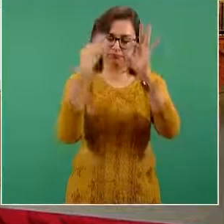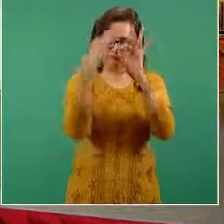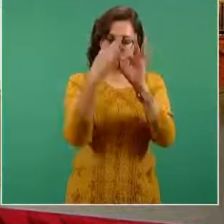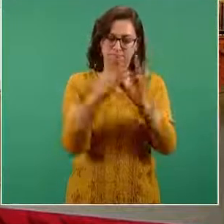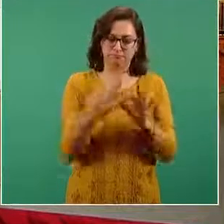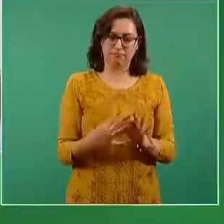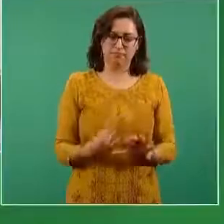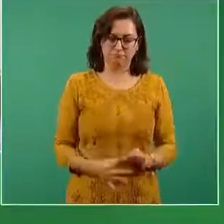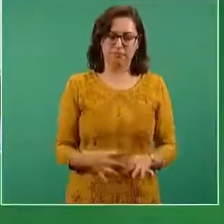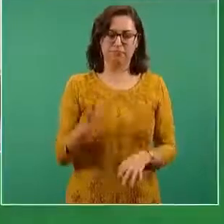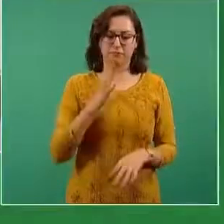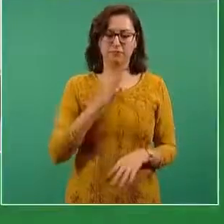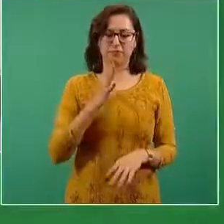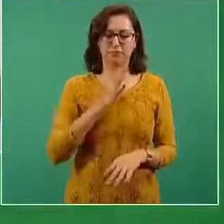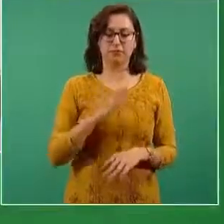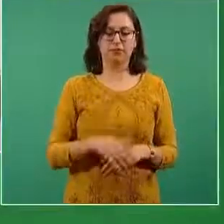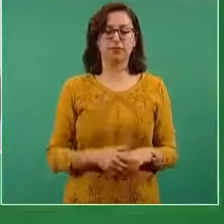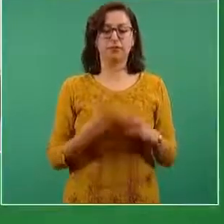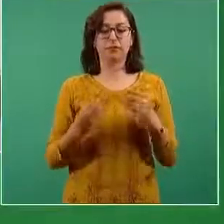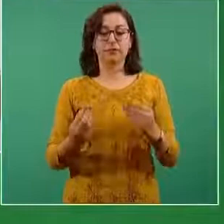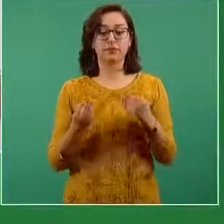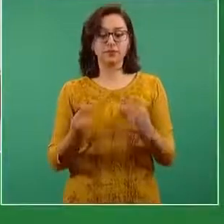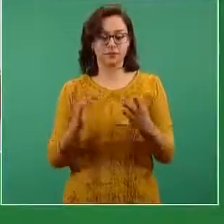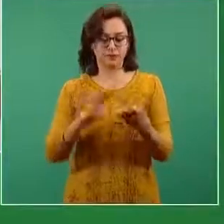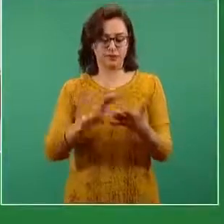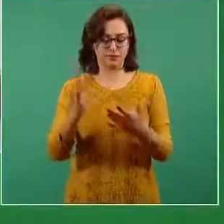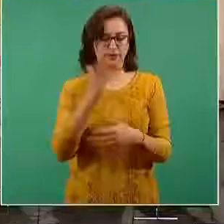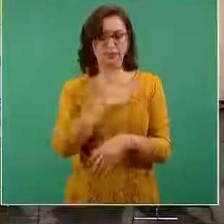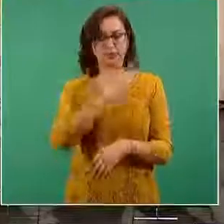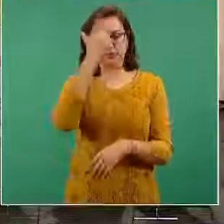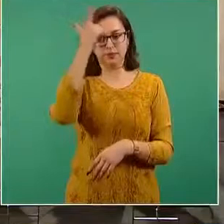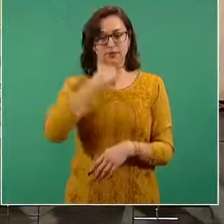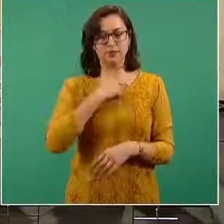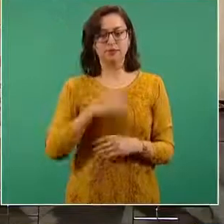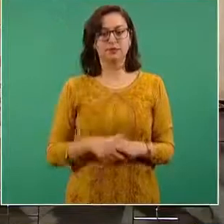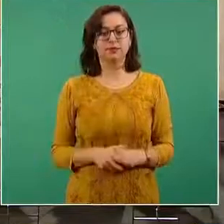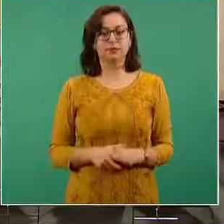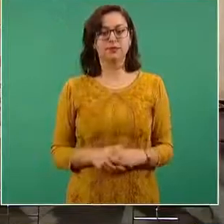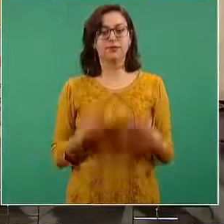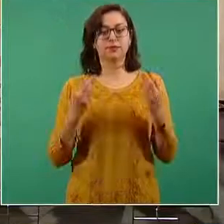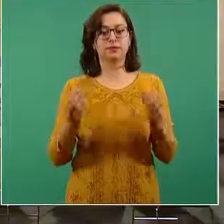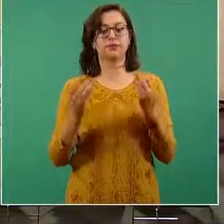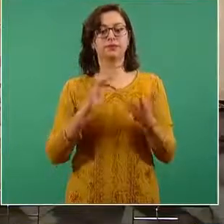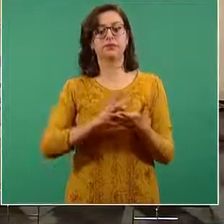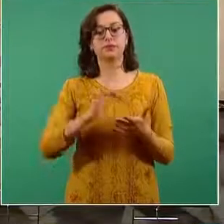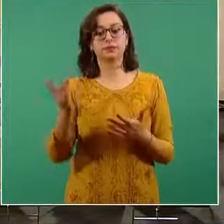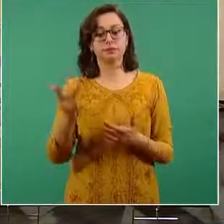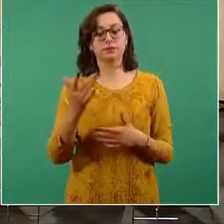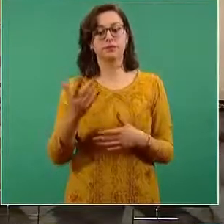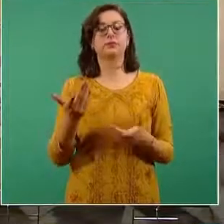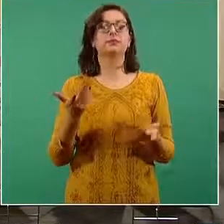serie de alineamientos y medidas recomendadas. Muchísimas gracias. Muy buenas noches, doctor. Muchas gracias, y